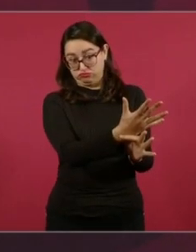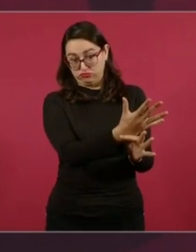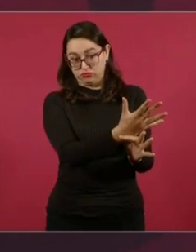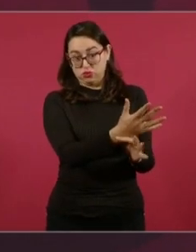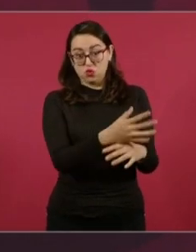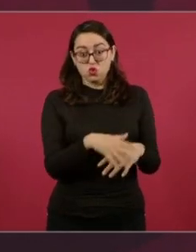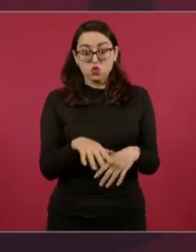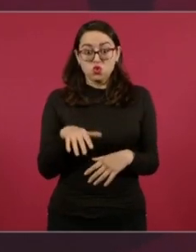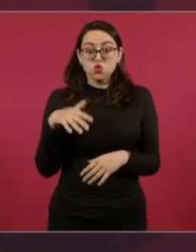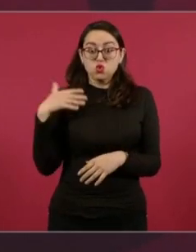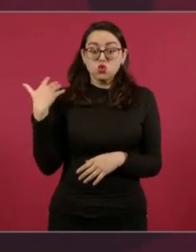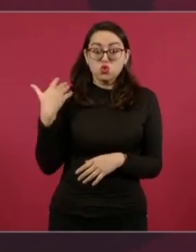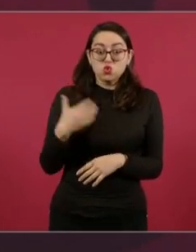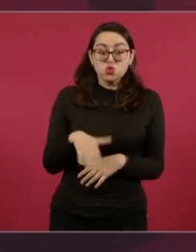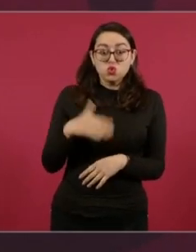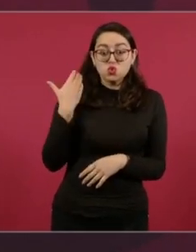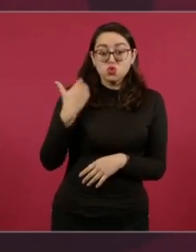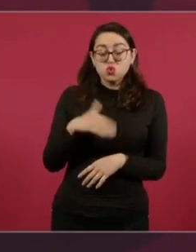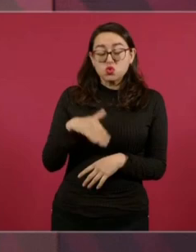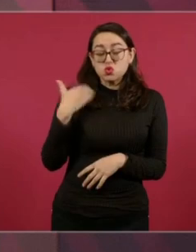Qué barbaridad.